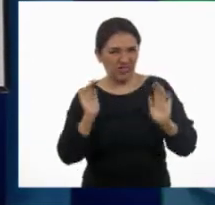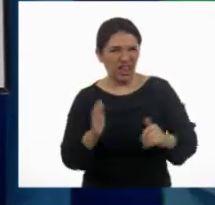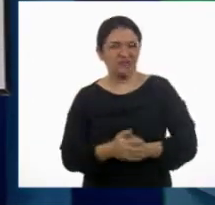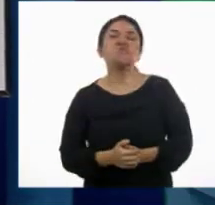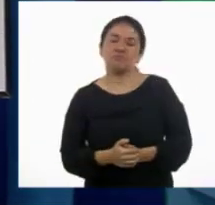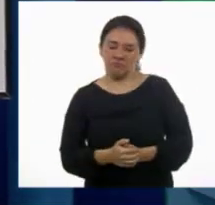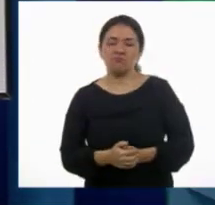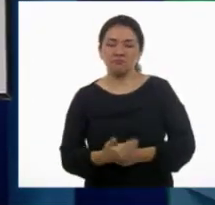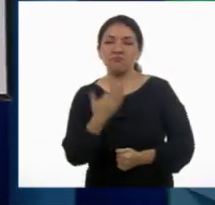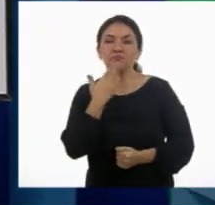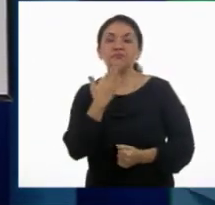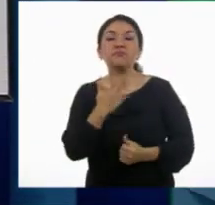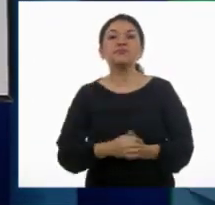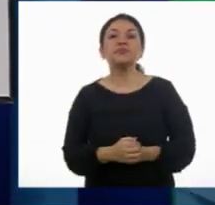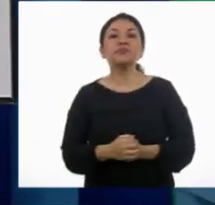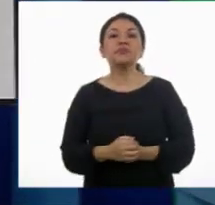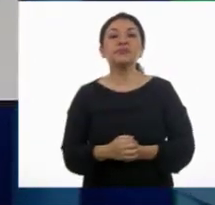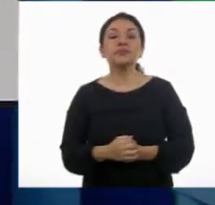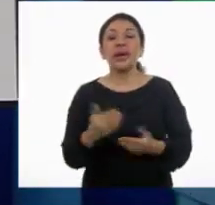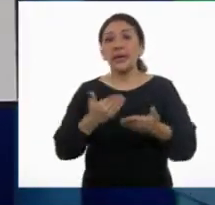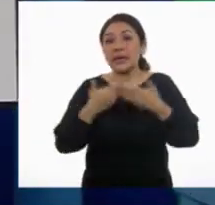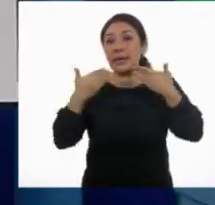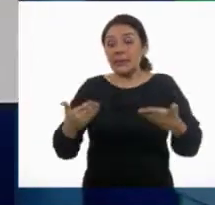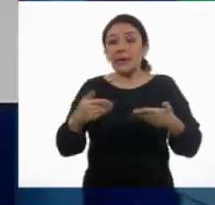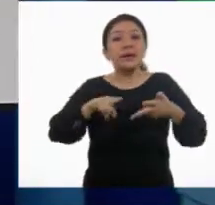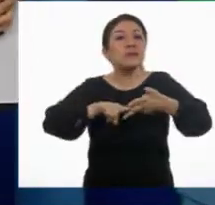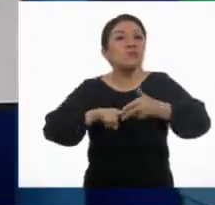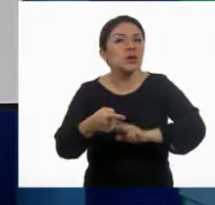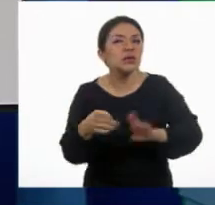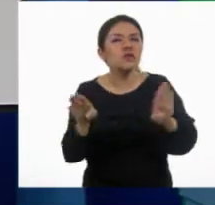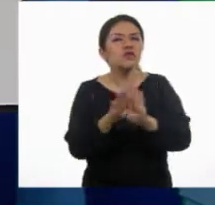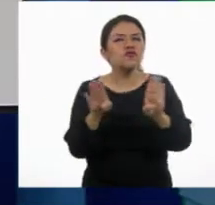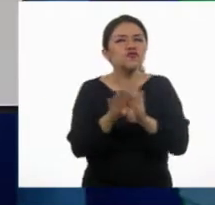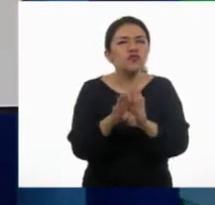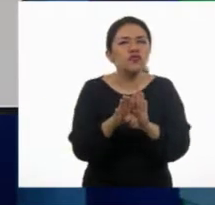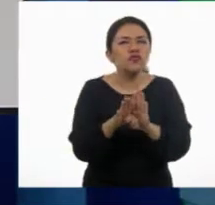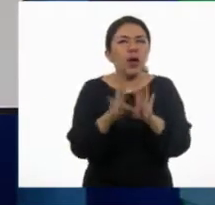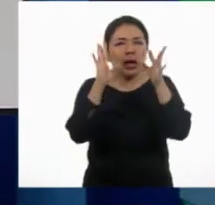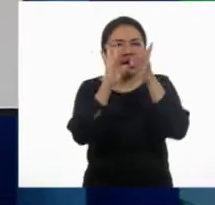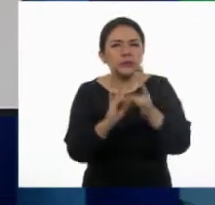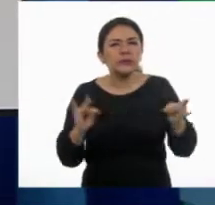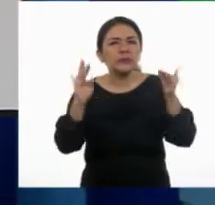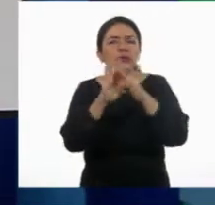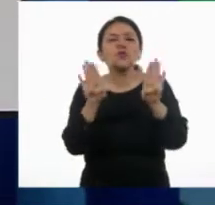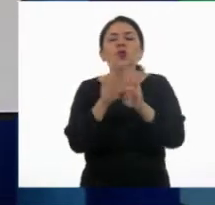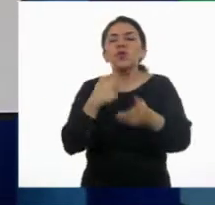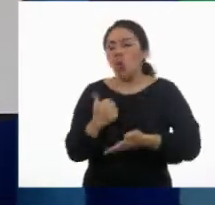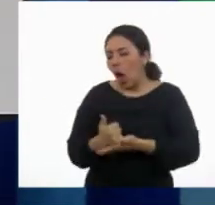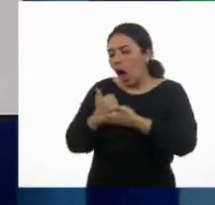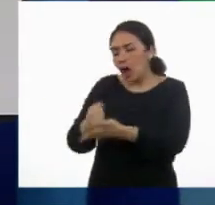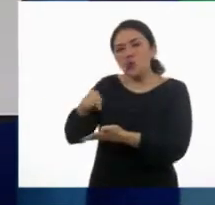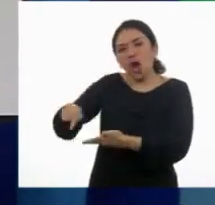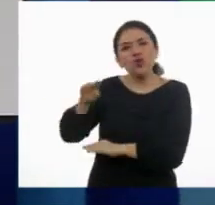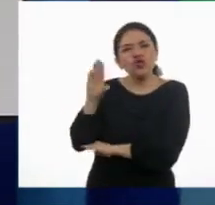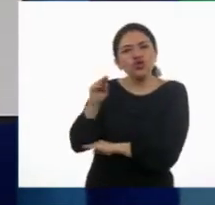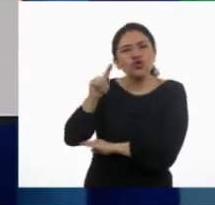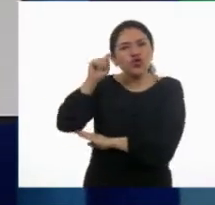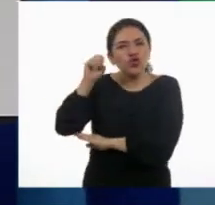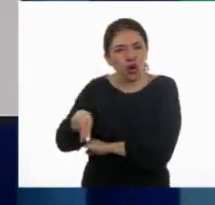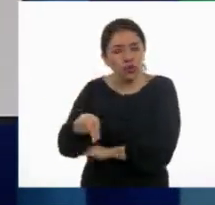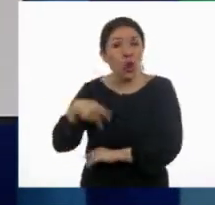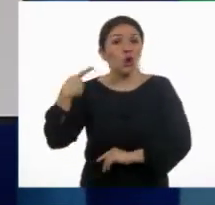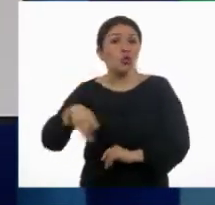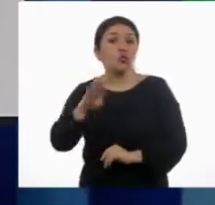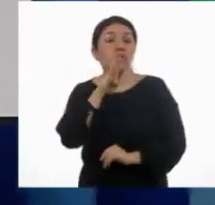Sí. Ahora sí. Vamos a empezar a desarrollar cómo le podríamos ayudar a Ton. Muy bien. Su